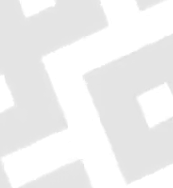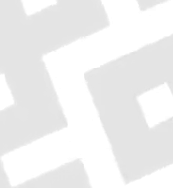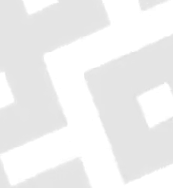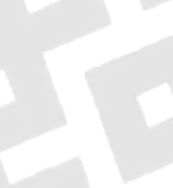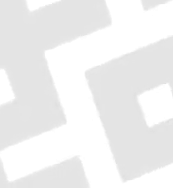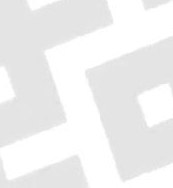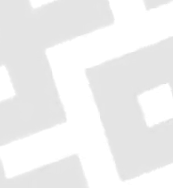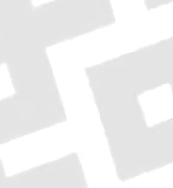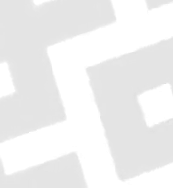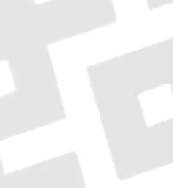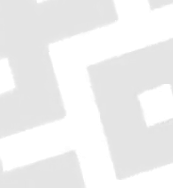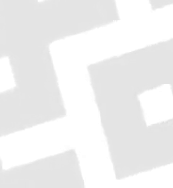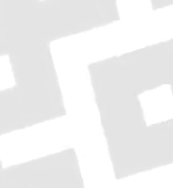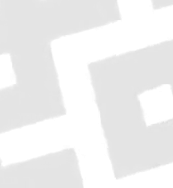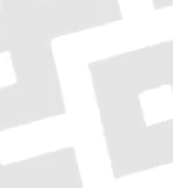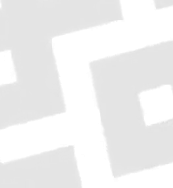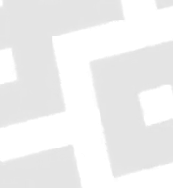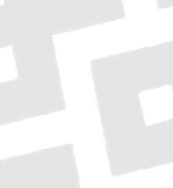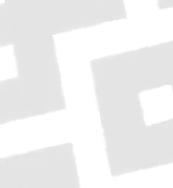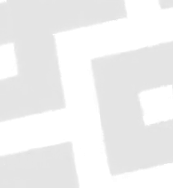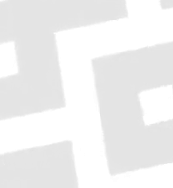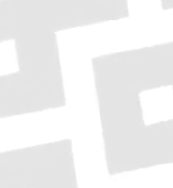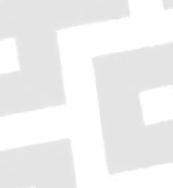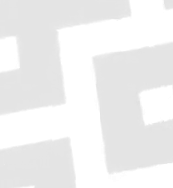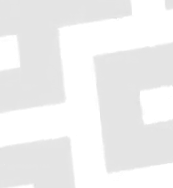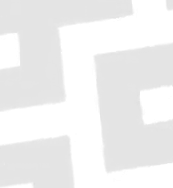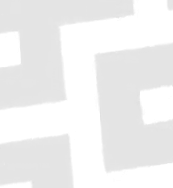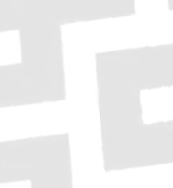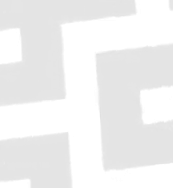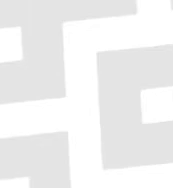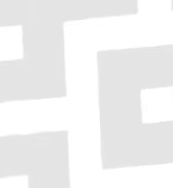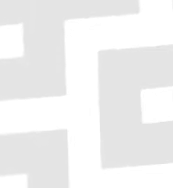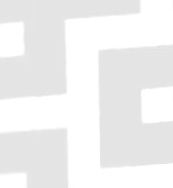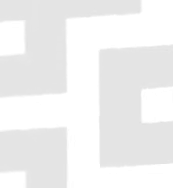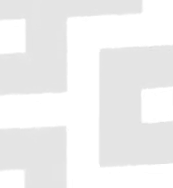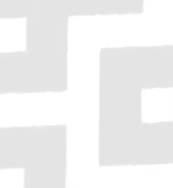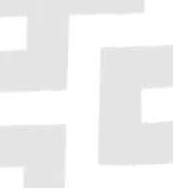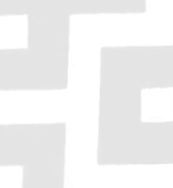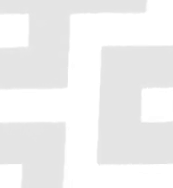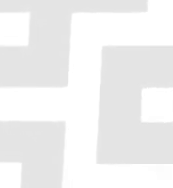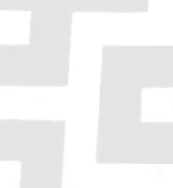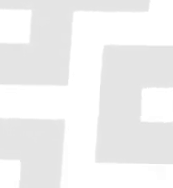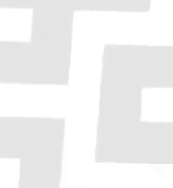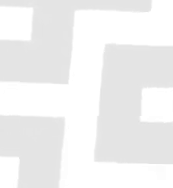estrategia estatal contra el coronavirus actualización en veracruz